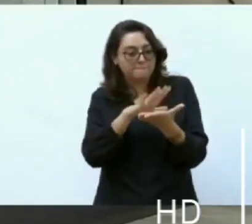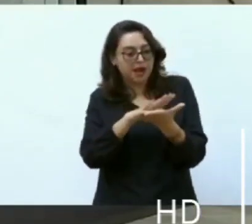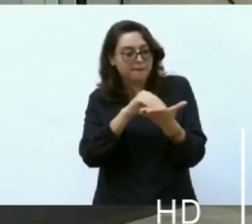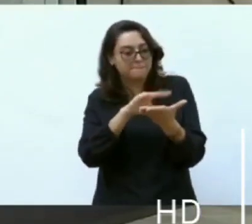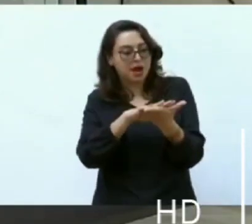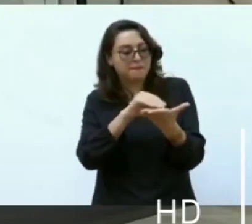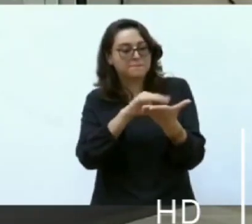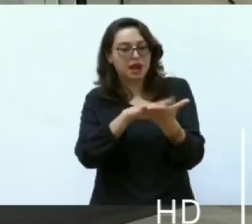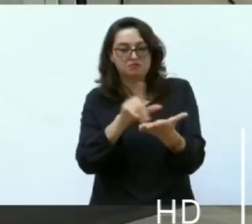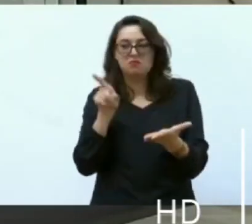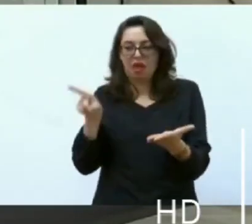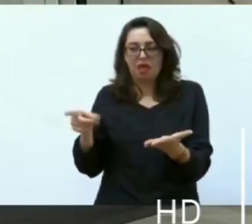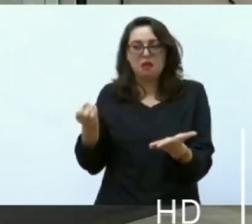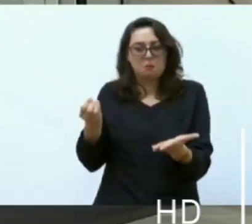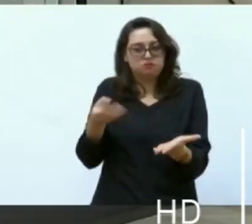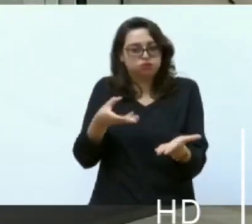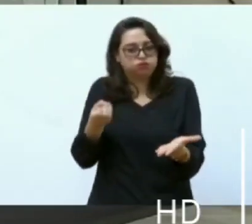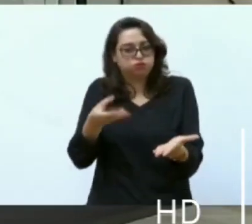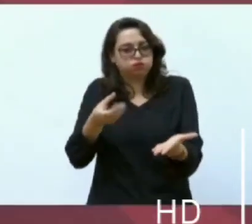porque